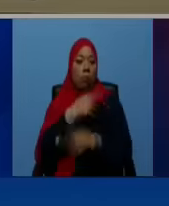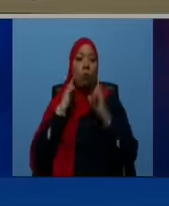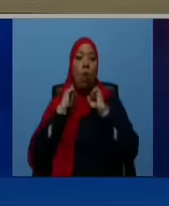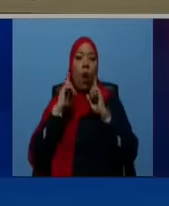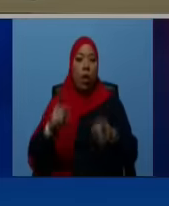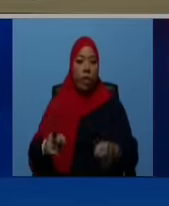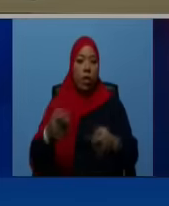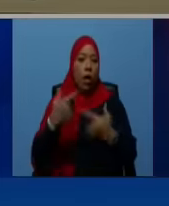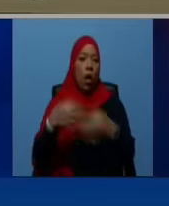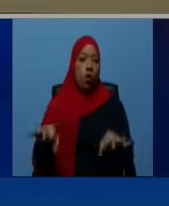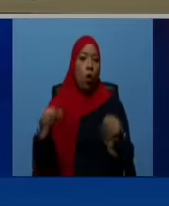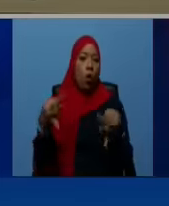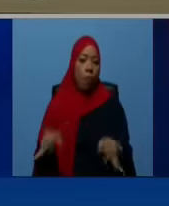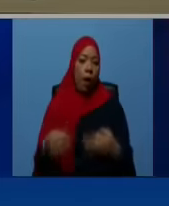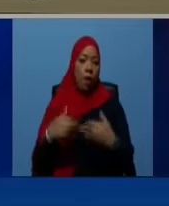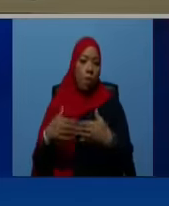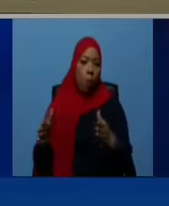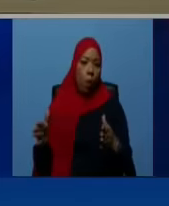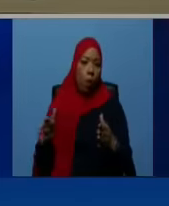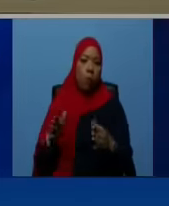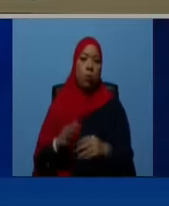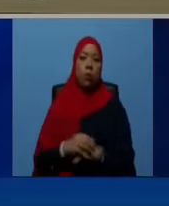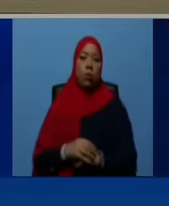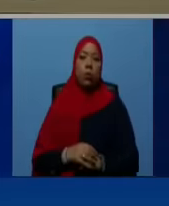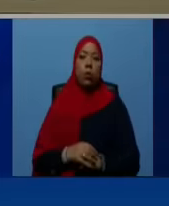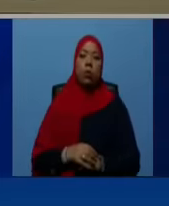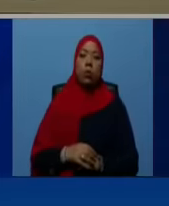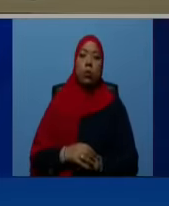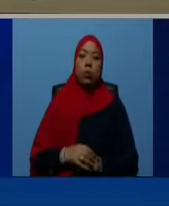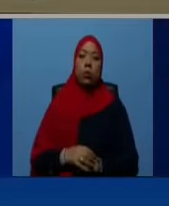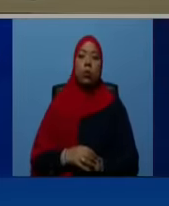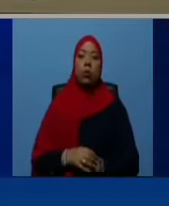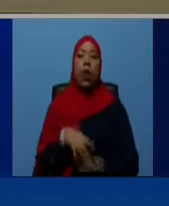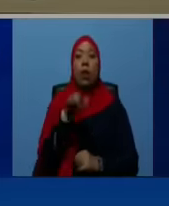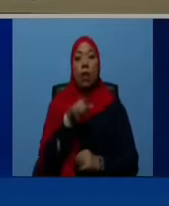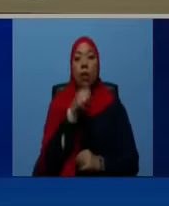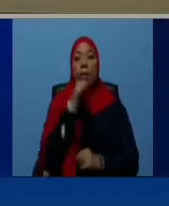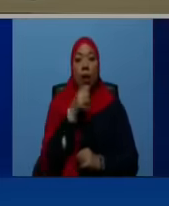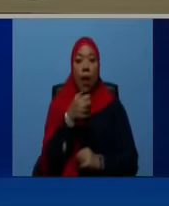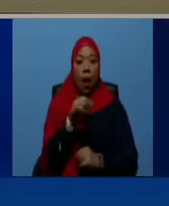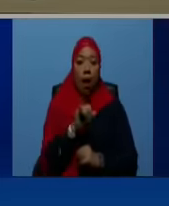Y también aquí, casi siempre, ¿verdad, Hernández Dala? Aquí al frente también,